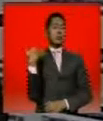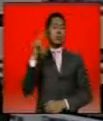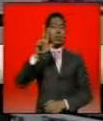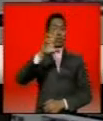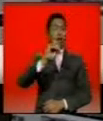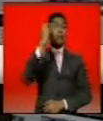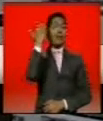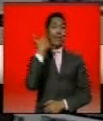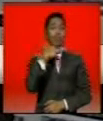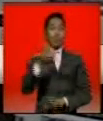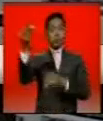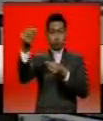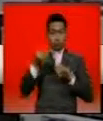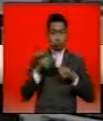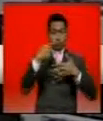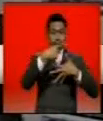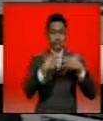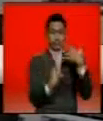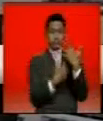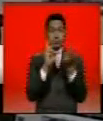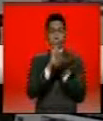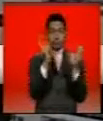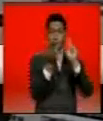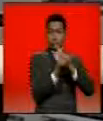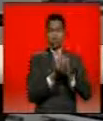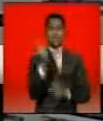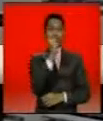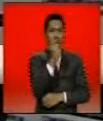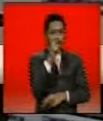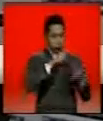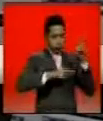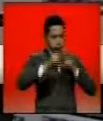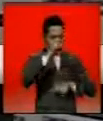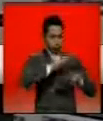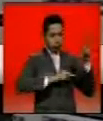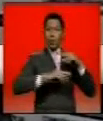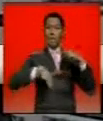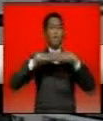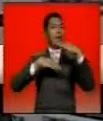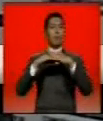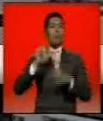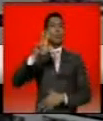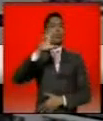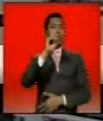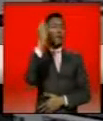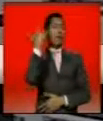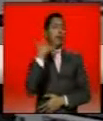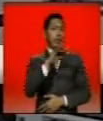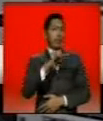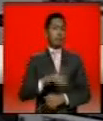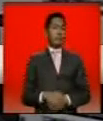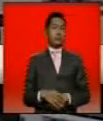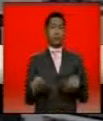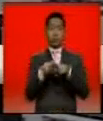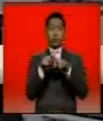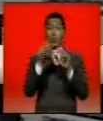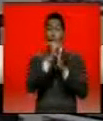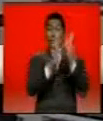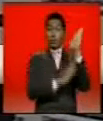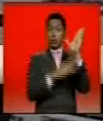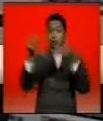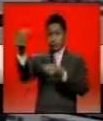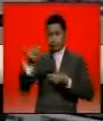que llegan con la característica de materia económica urgente. La llegada del mismo proyecto obligó a